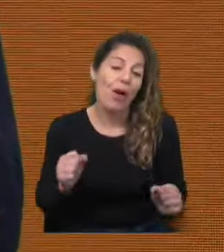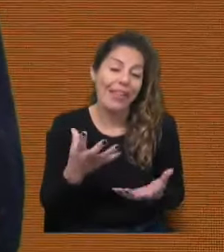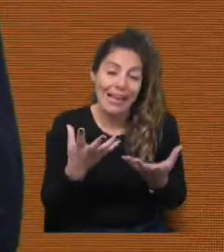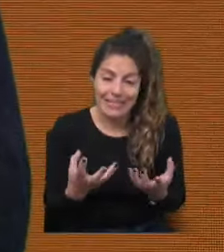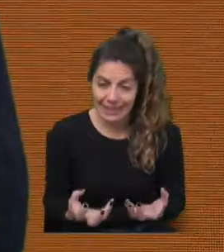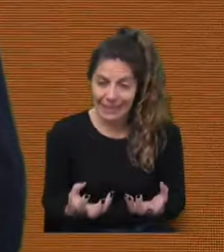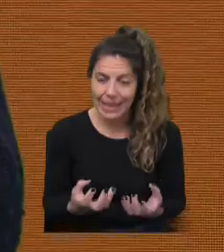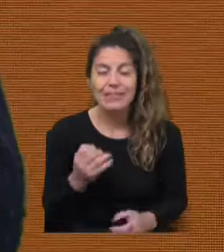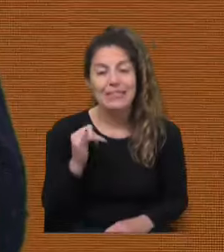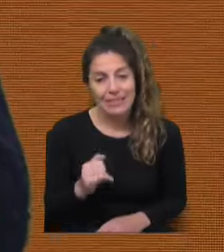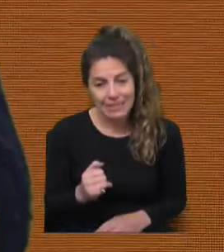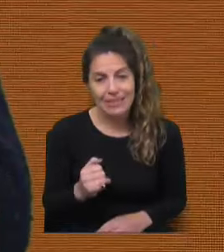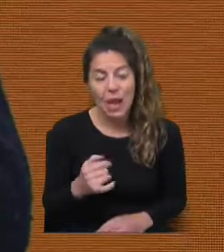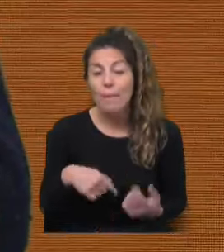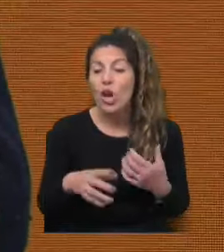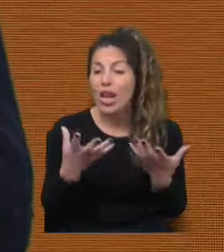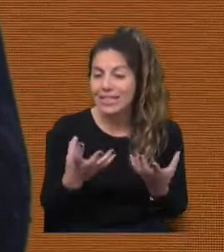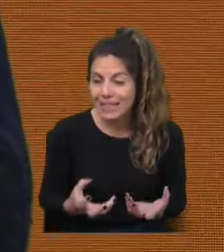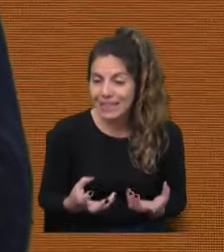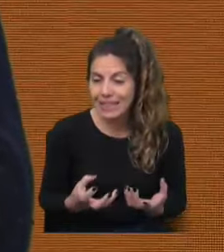sequía. Sí, pero la sequía,